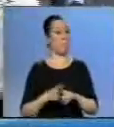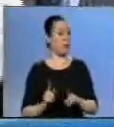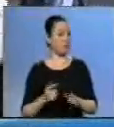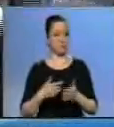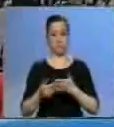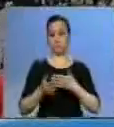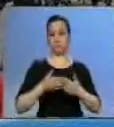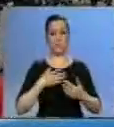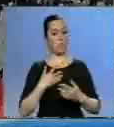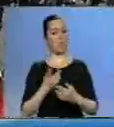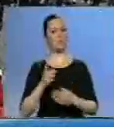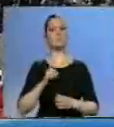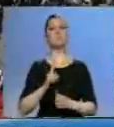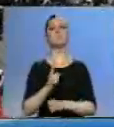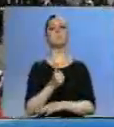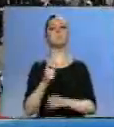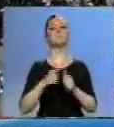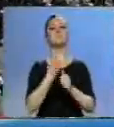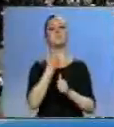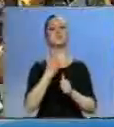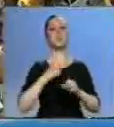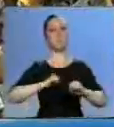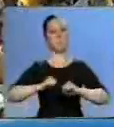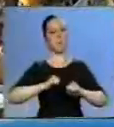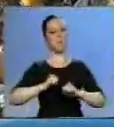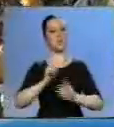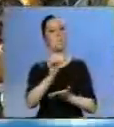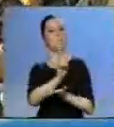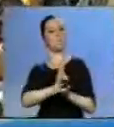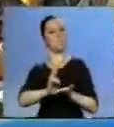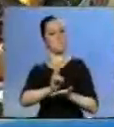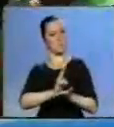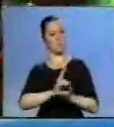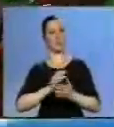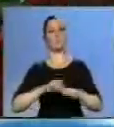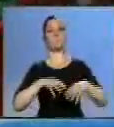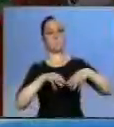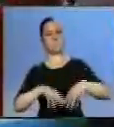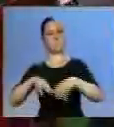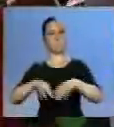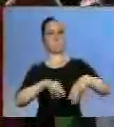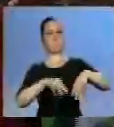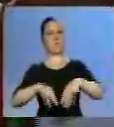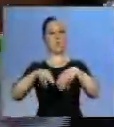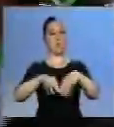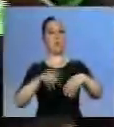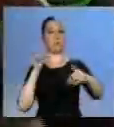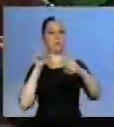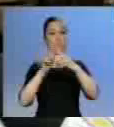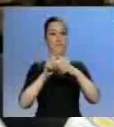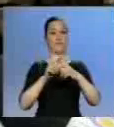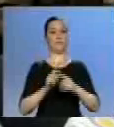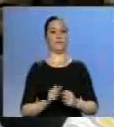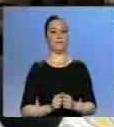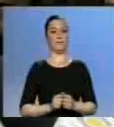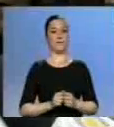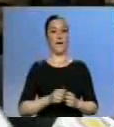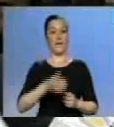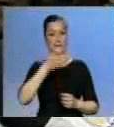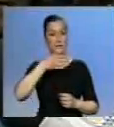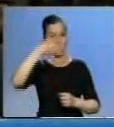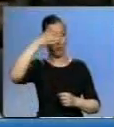de organizaciones, se congregarán en la Villa Flora para iniciar la marcha hacia la Plaza de Santo Domingo, en el Centro Histórico.